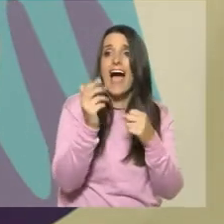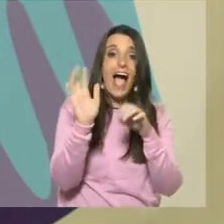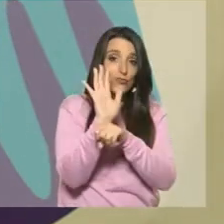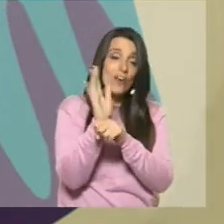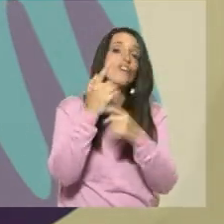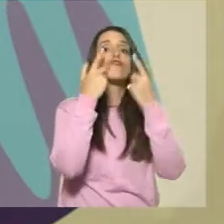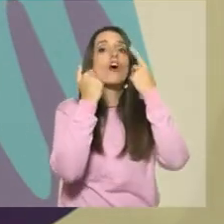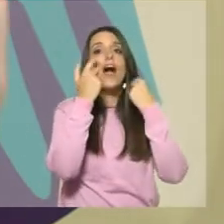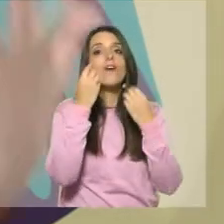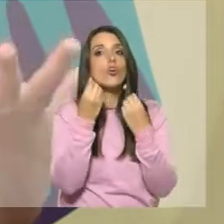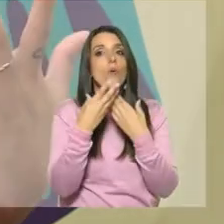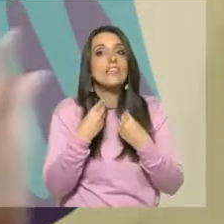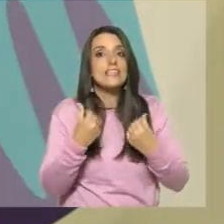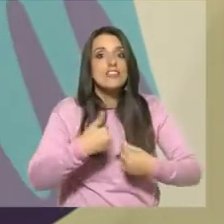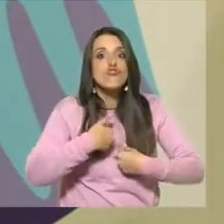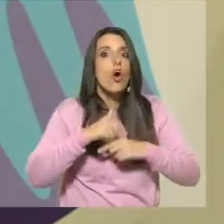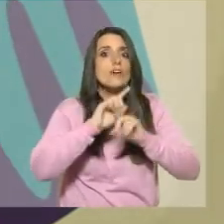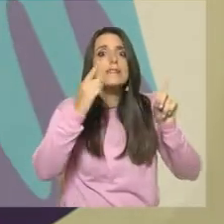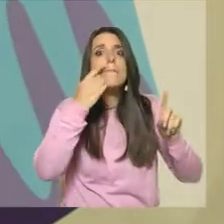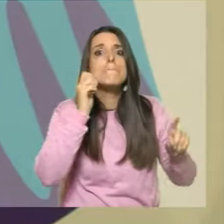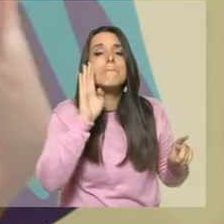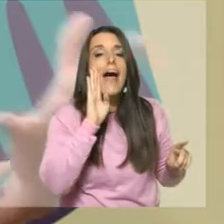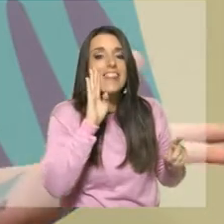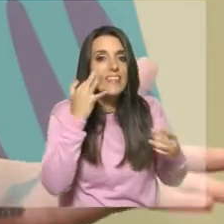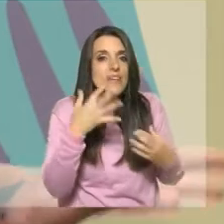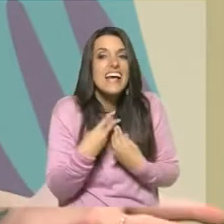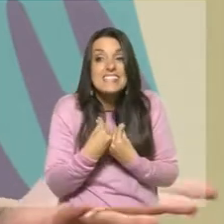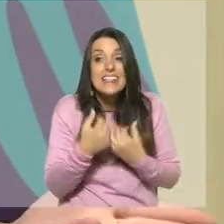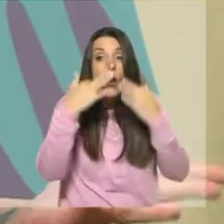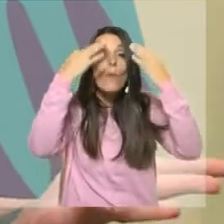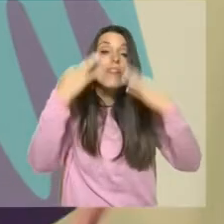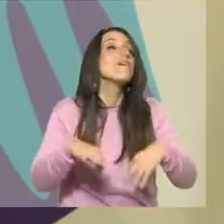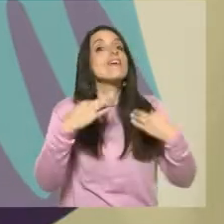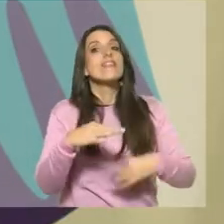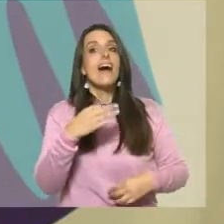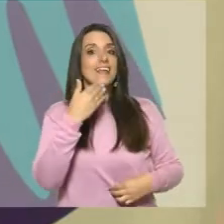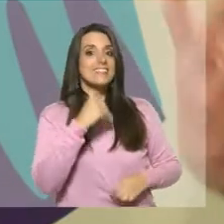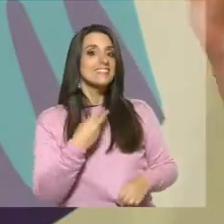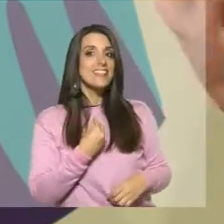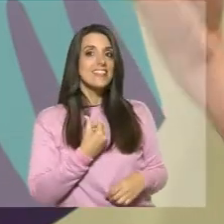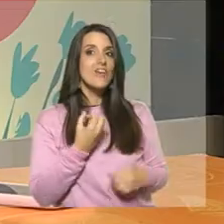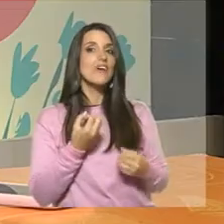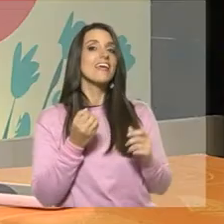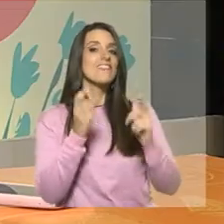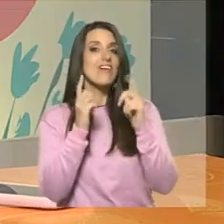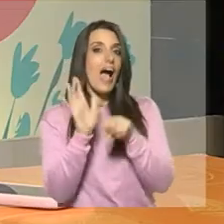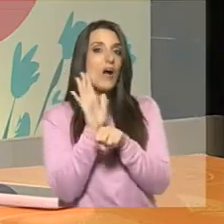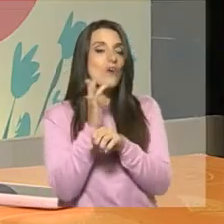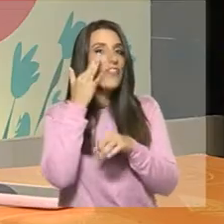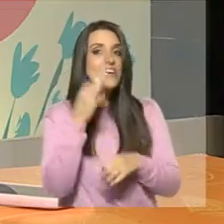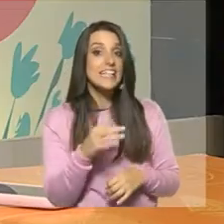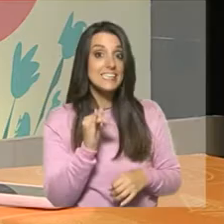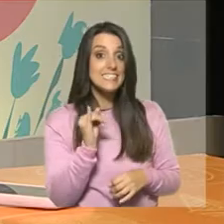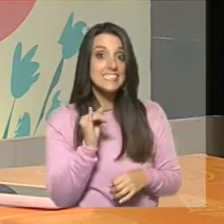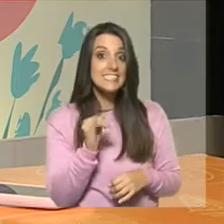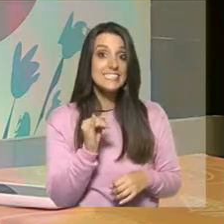Yo lo vivía como si yo era la huérfana y la que estaba viviendo todo lo que pasaba ahí adentro. Es porque lo estabas actuando realmente.